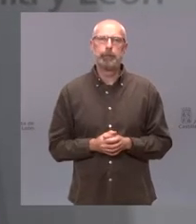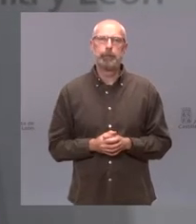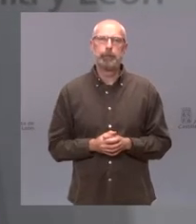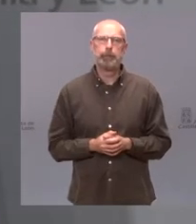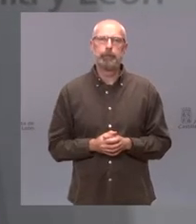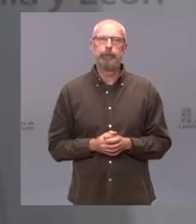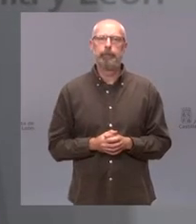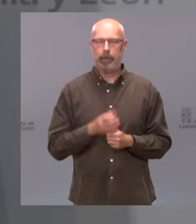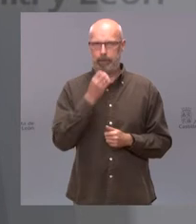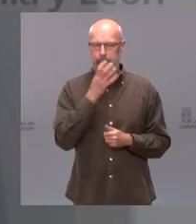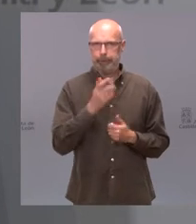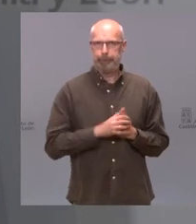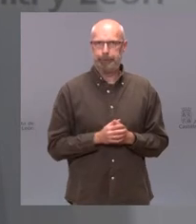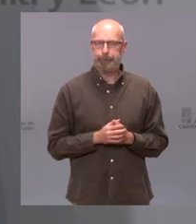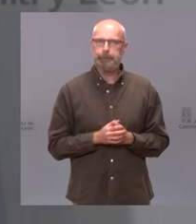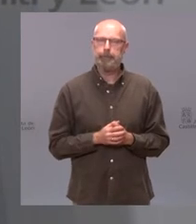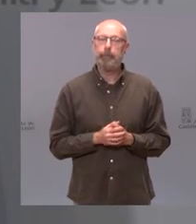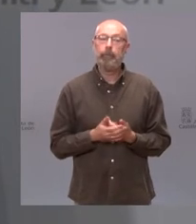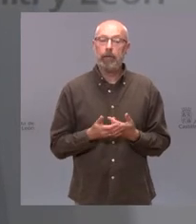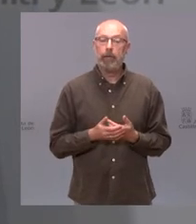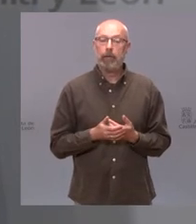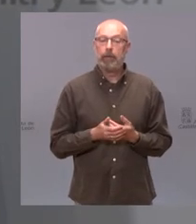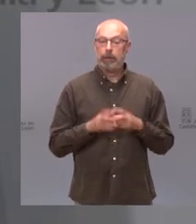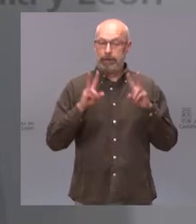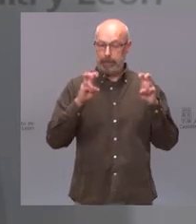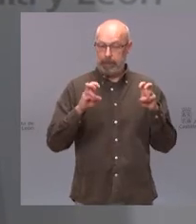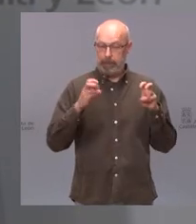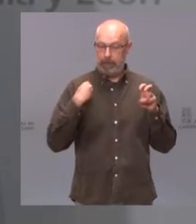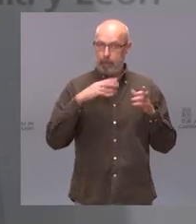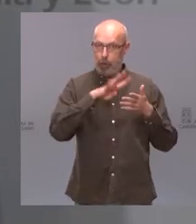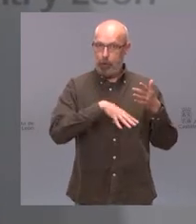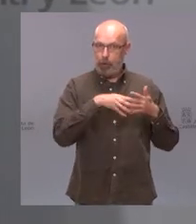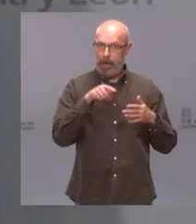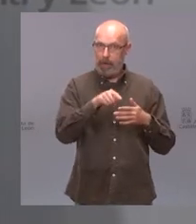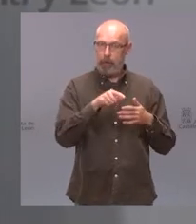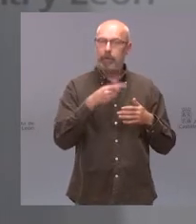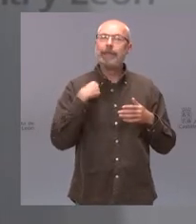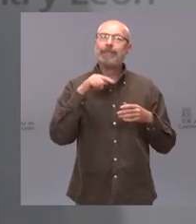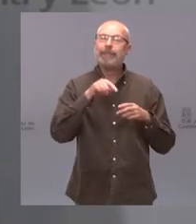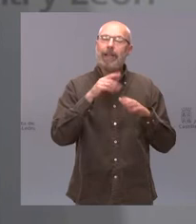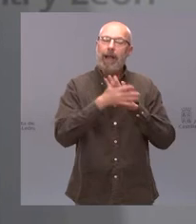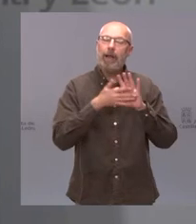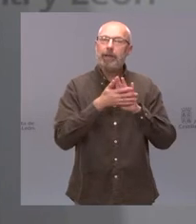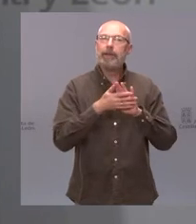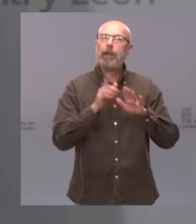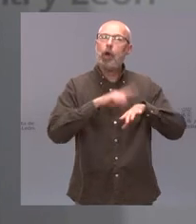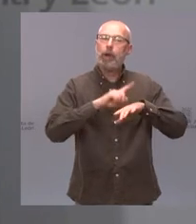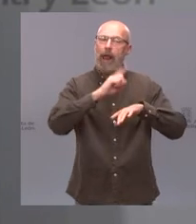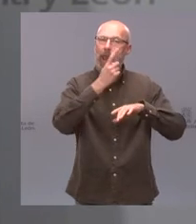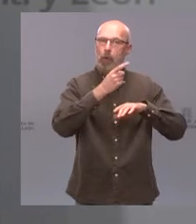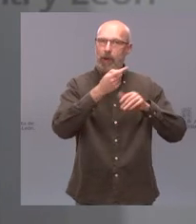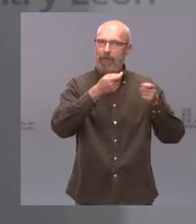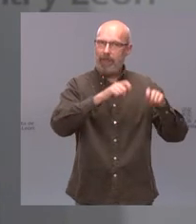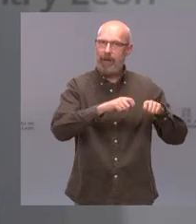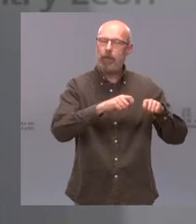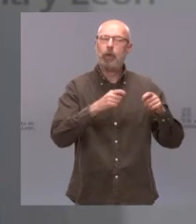por partes. Sobre el asunto del horario, es las terrazas las que van a poder cerrar a la 1. Se mantiene